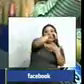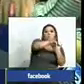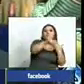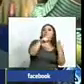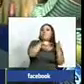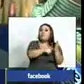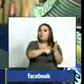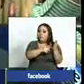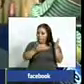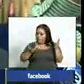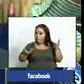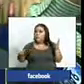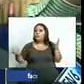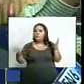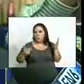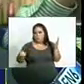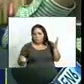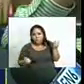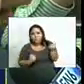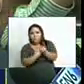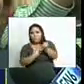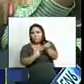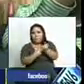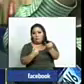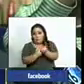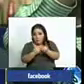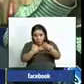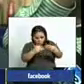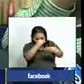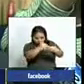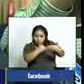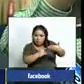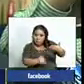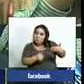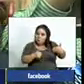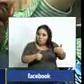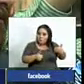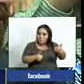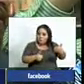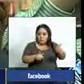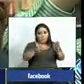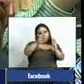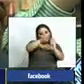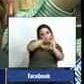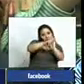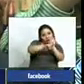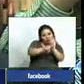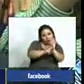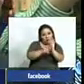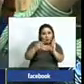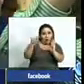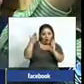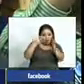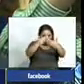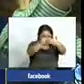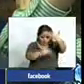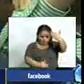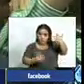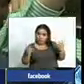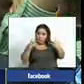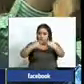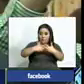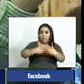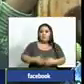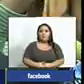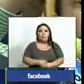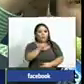nosotros estaríamos apoyando si reúne todos los requisitos que establecía la resolución de la sala. ¿Y lo conocieron?